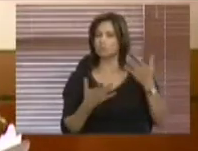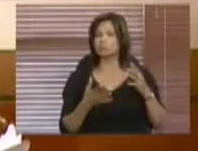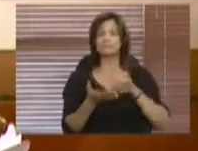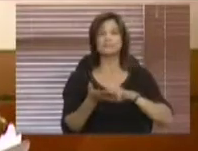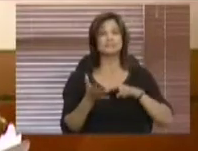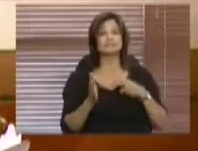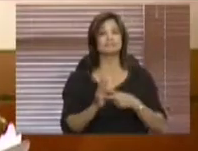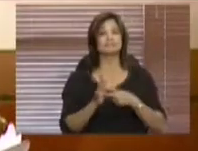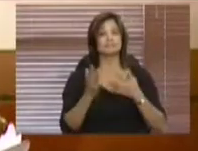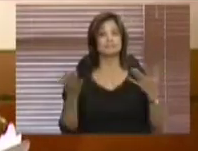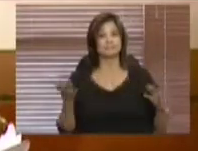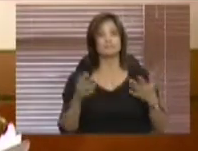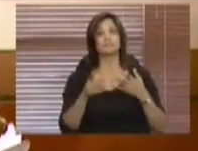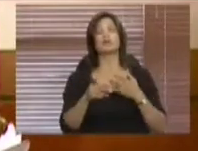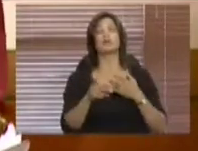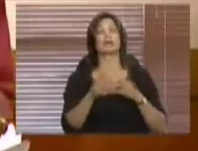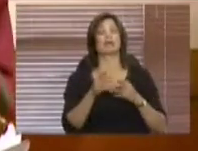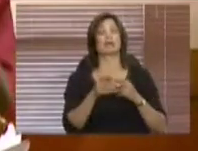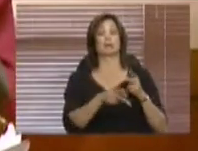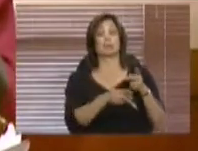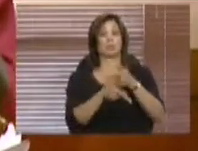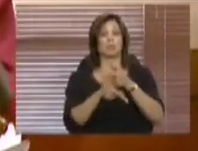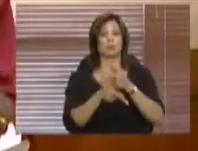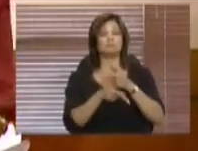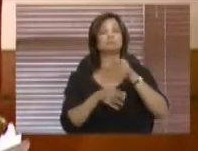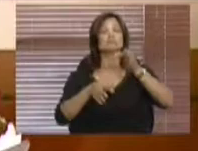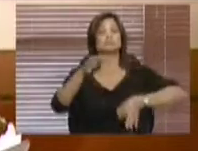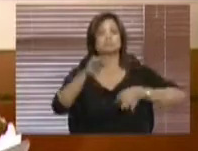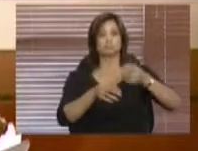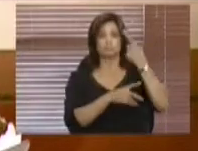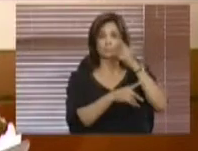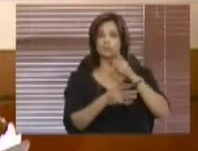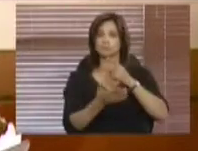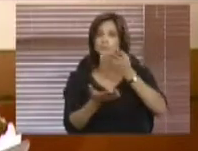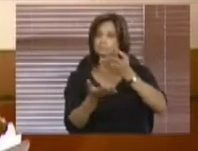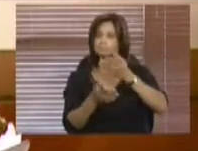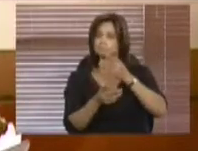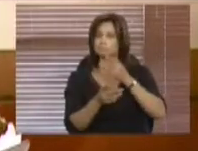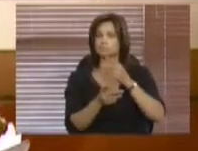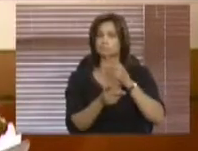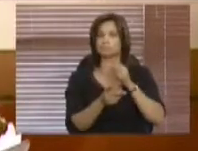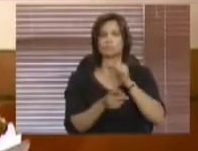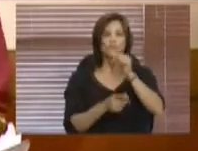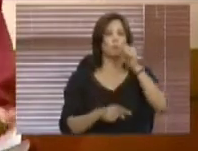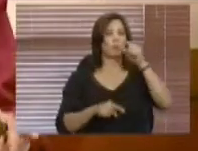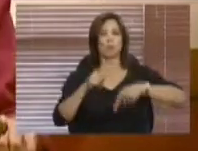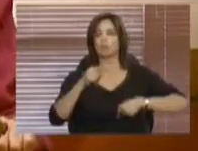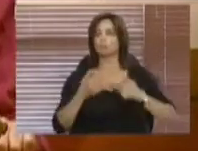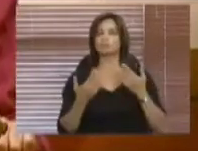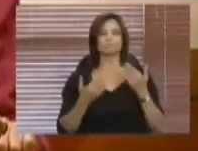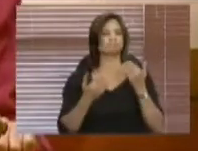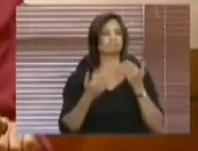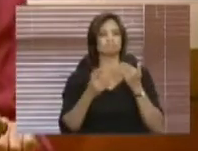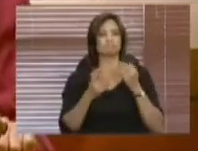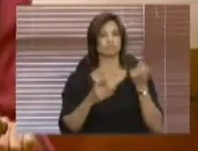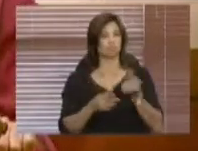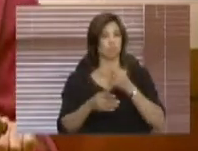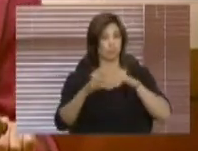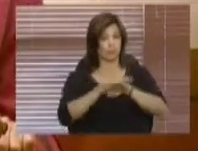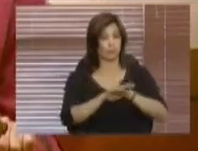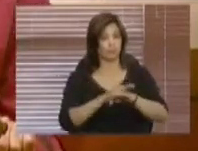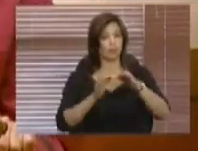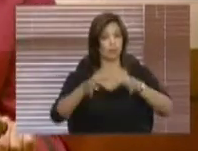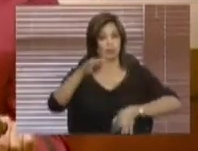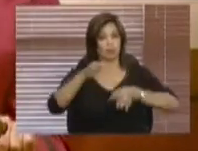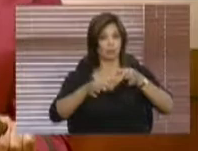implica que la tutela judicial, para ser efectiva, no puede limitarse a asegurar el acceso del